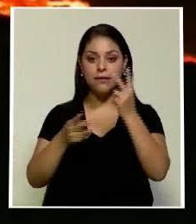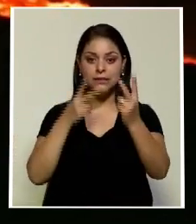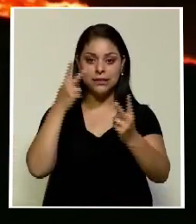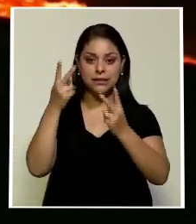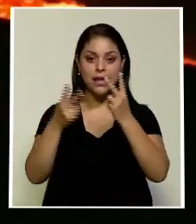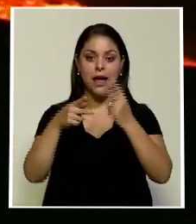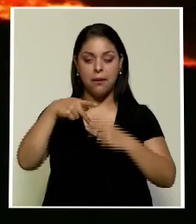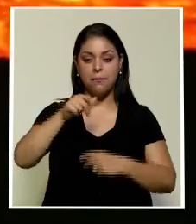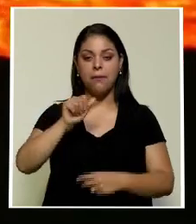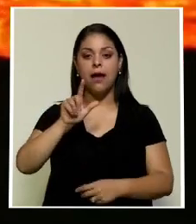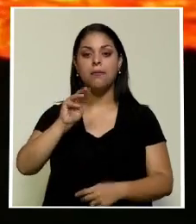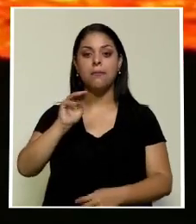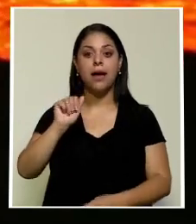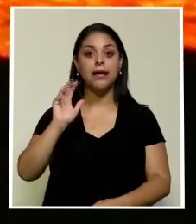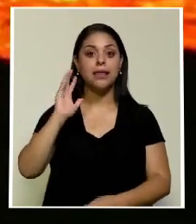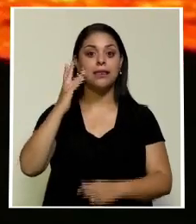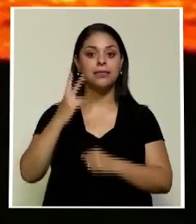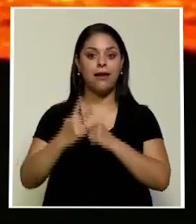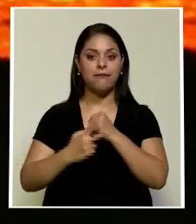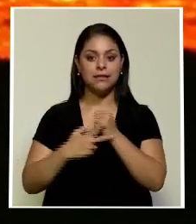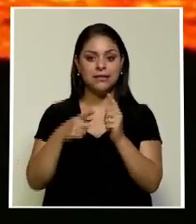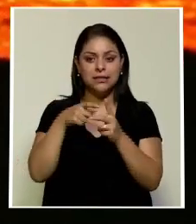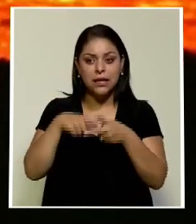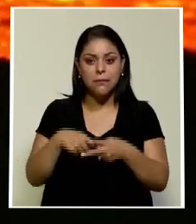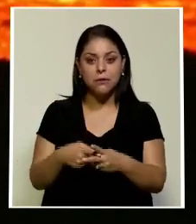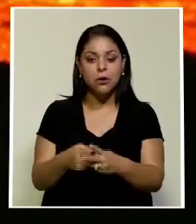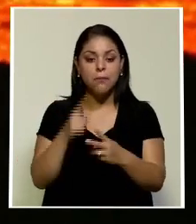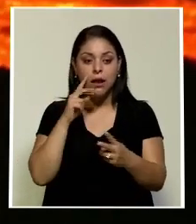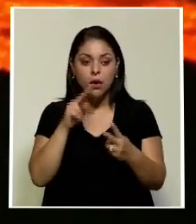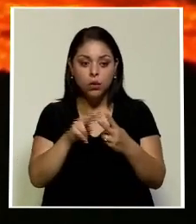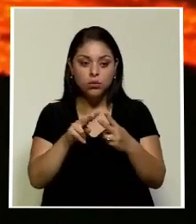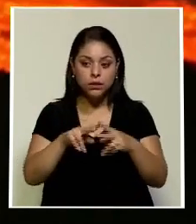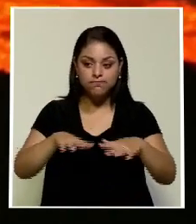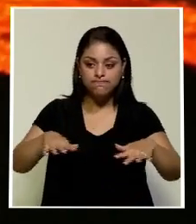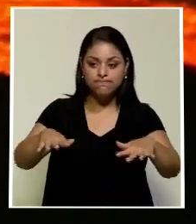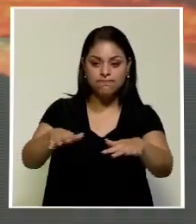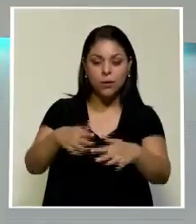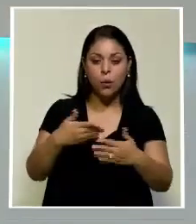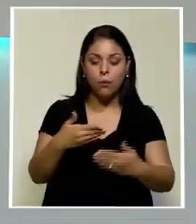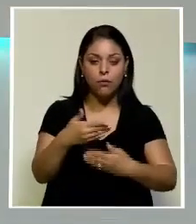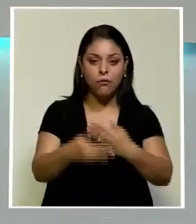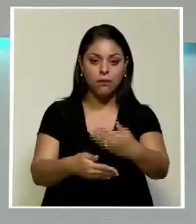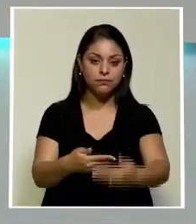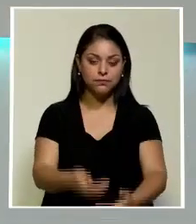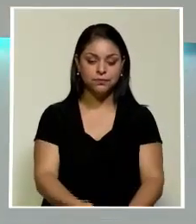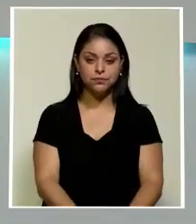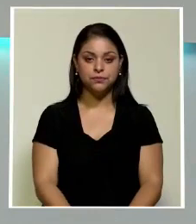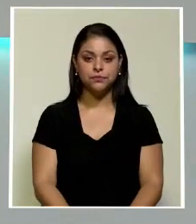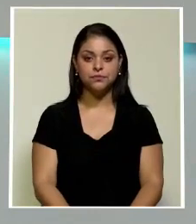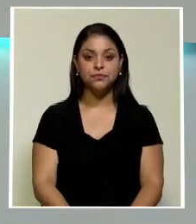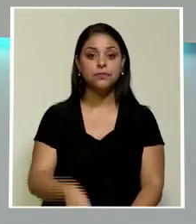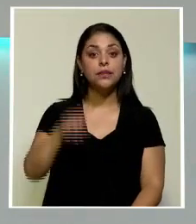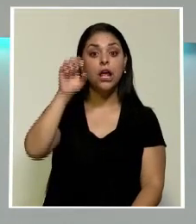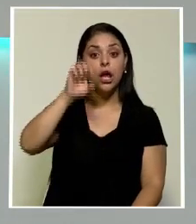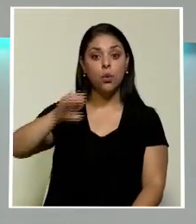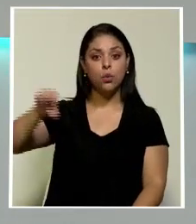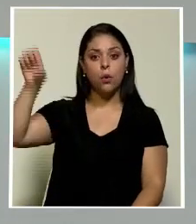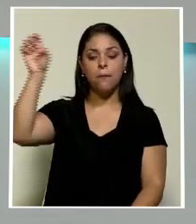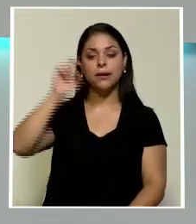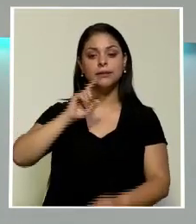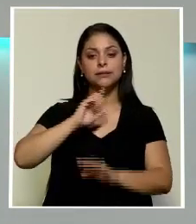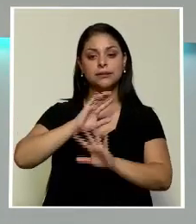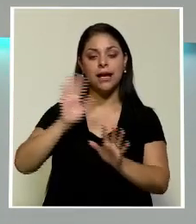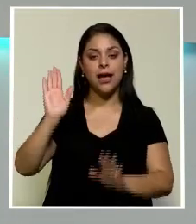5ª vez desde el inicio de la crisis para conocer sobre el terreno la evolución de la situación. En Europa le dijeron adiós a